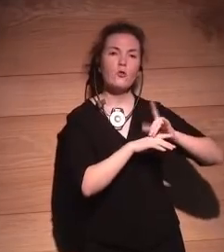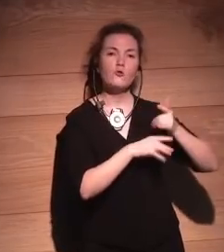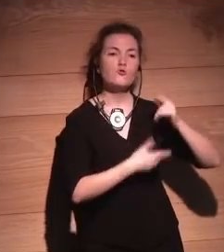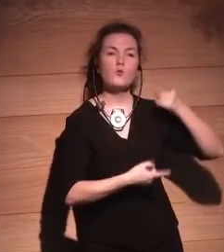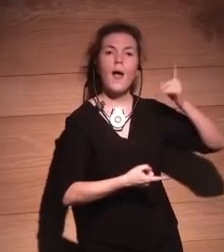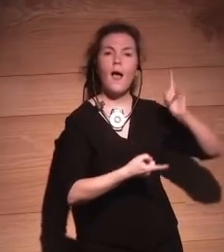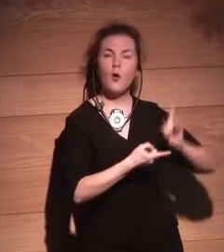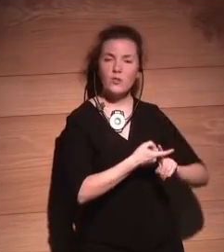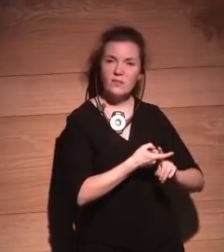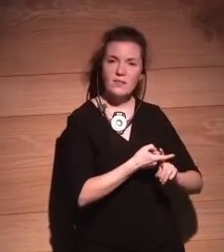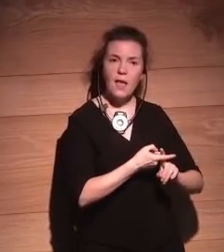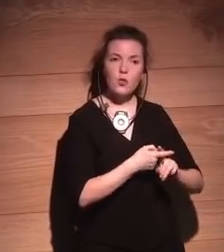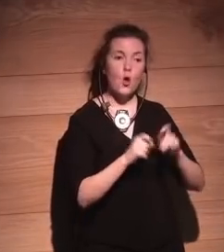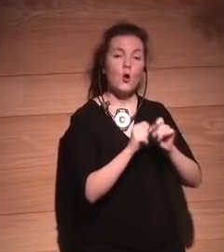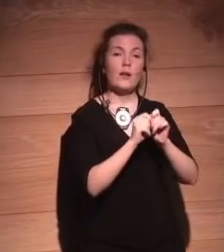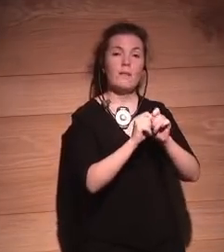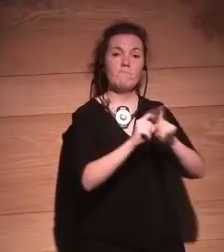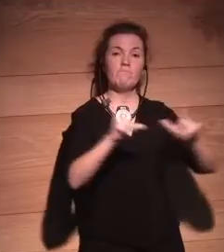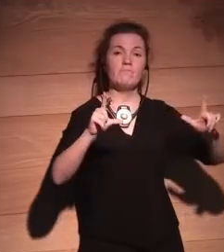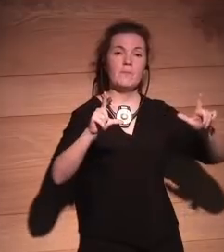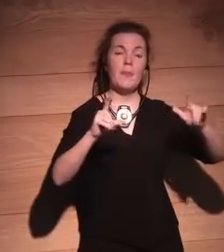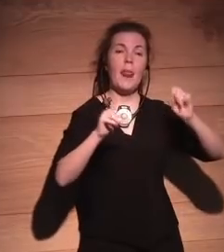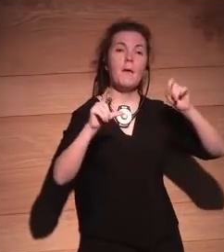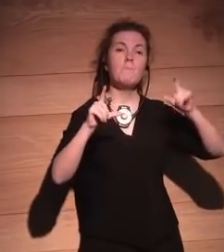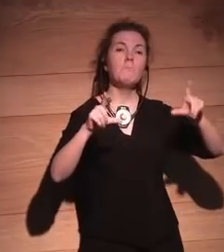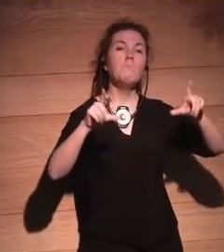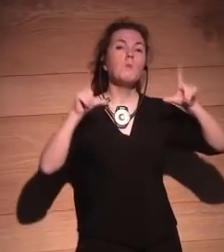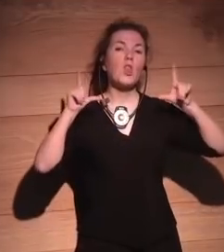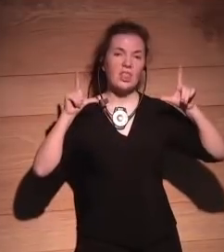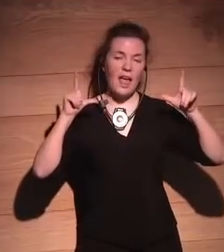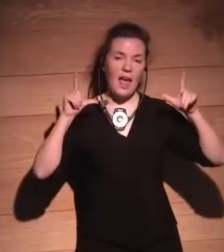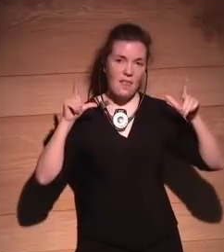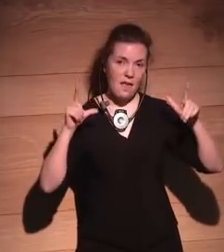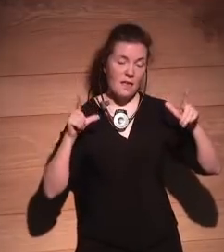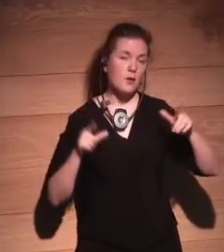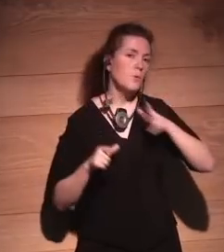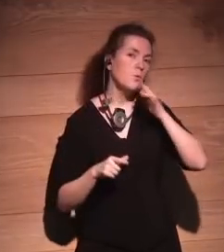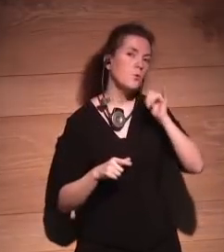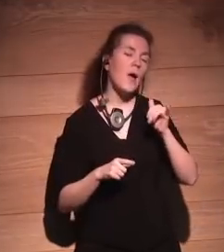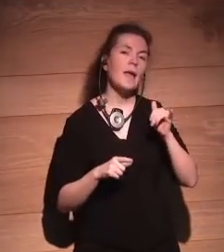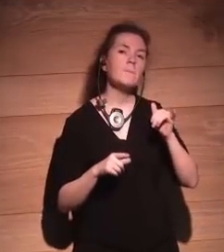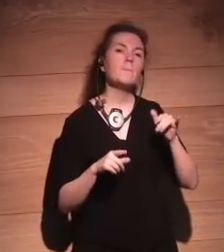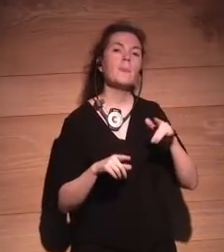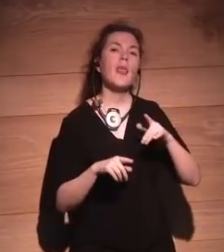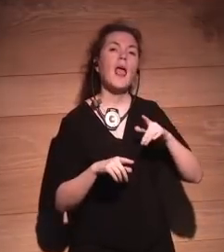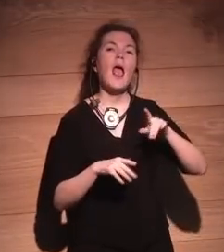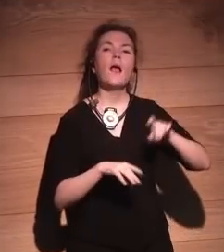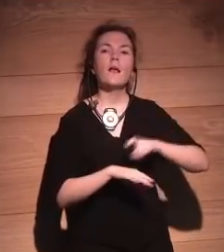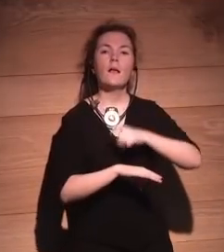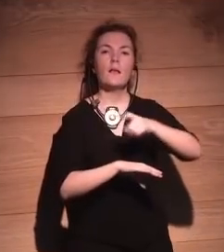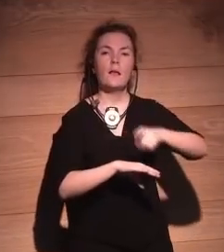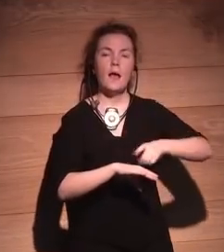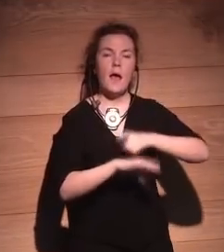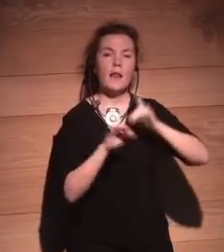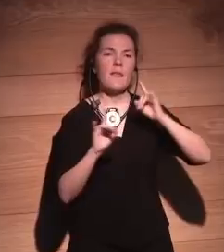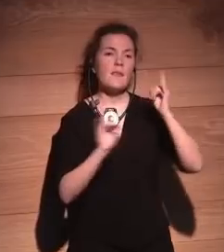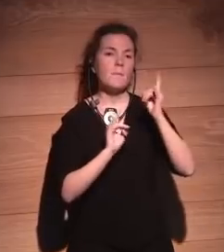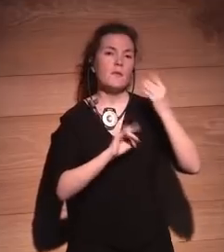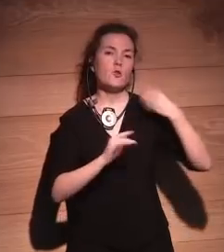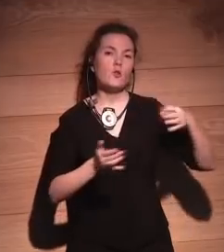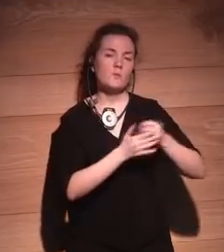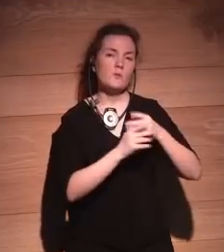descarga de la portada, porque entre otras cosas tienes o una carga absolutamente innecesaria de llamadas que puedas estar